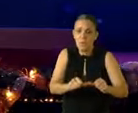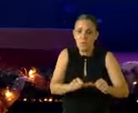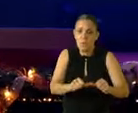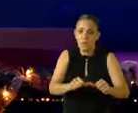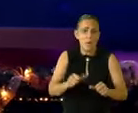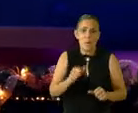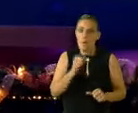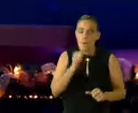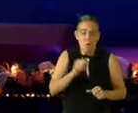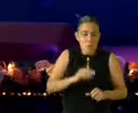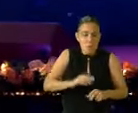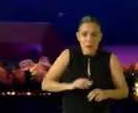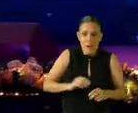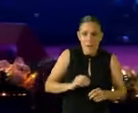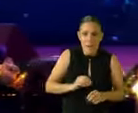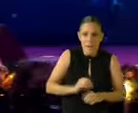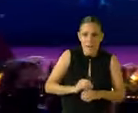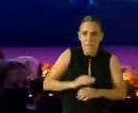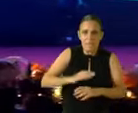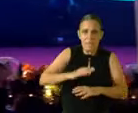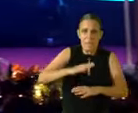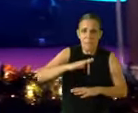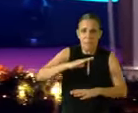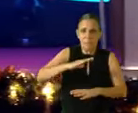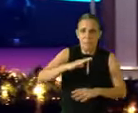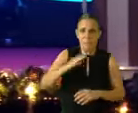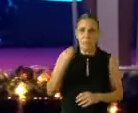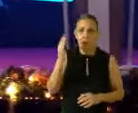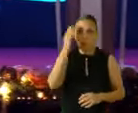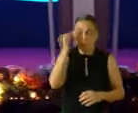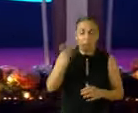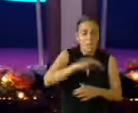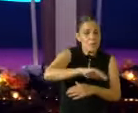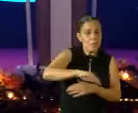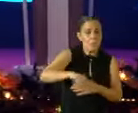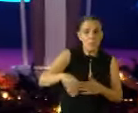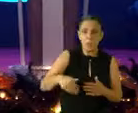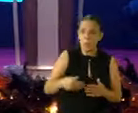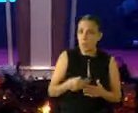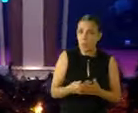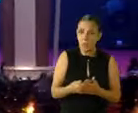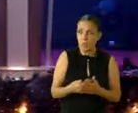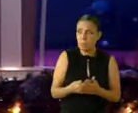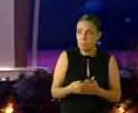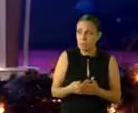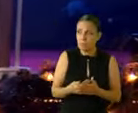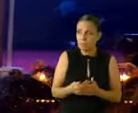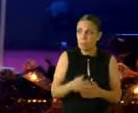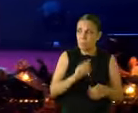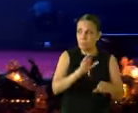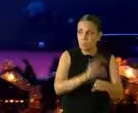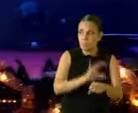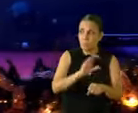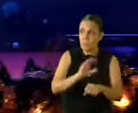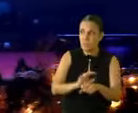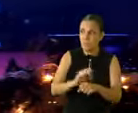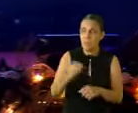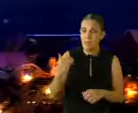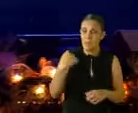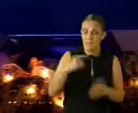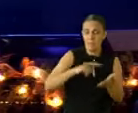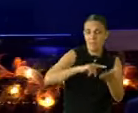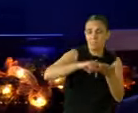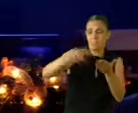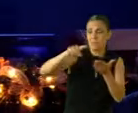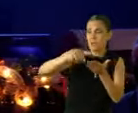Toda la operación de la casa tiene gastos impresionantes, no es gasto inversiones. Porque el reino de los cielos